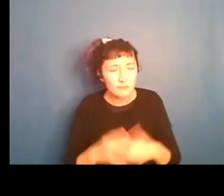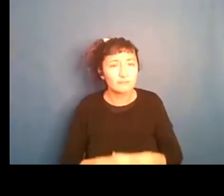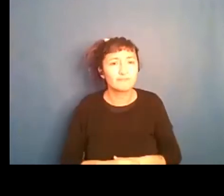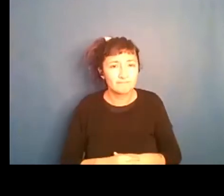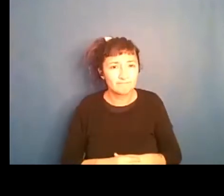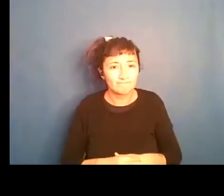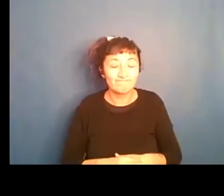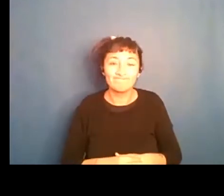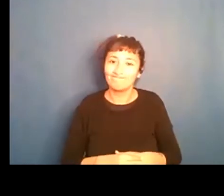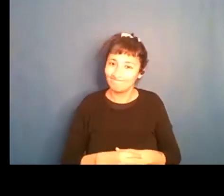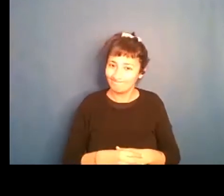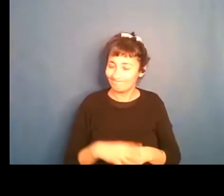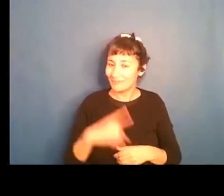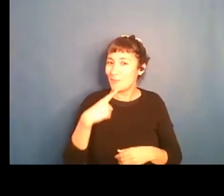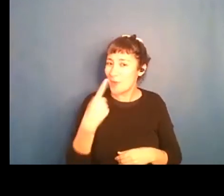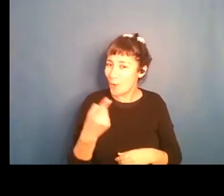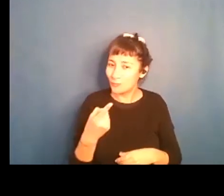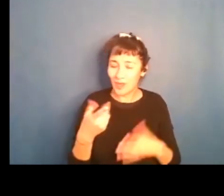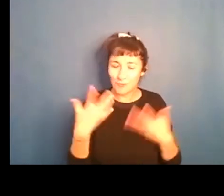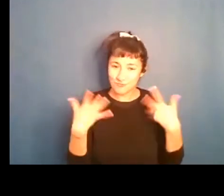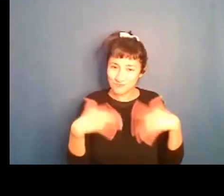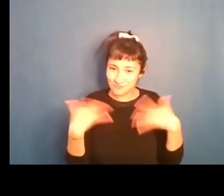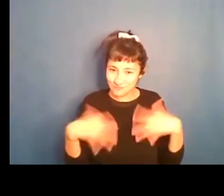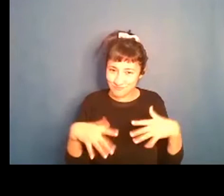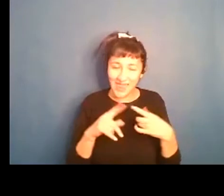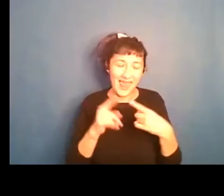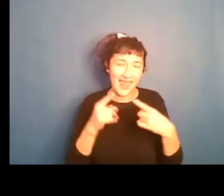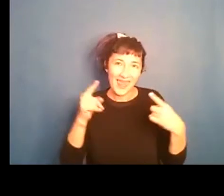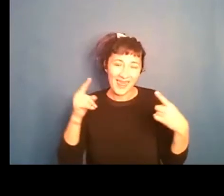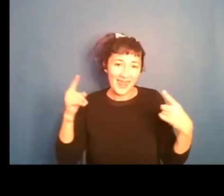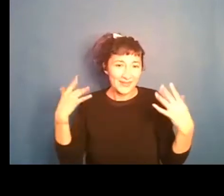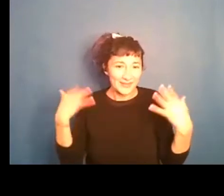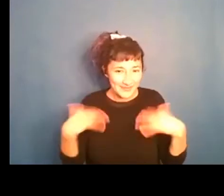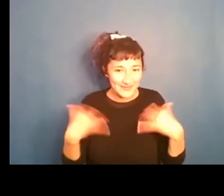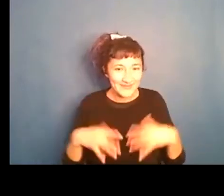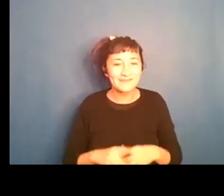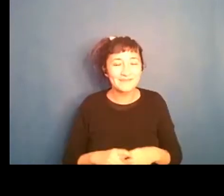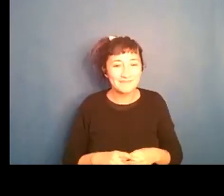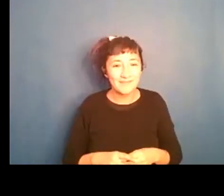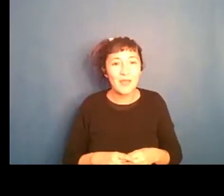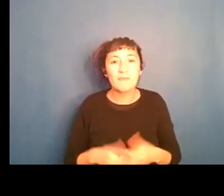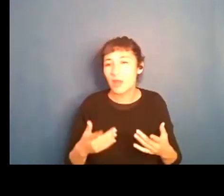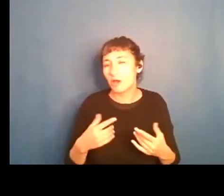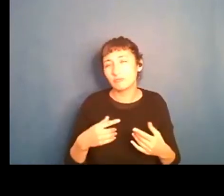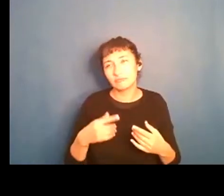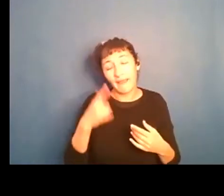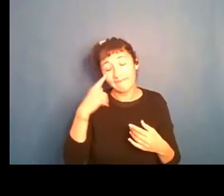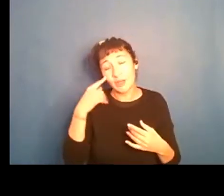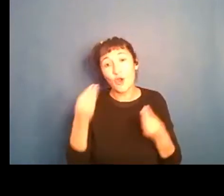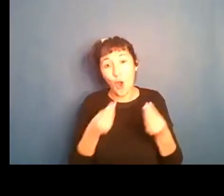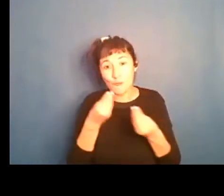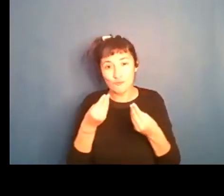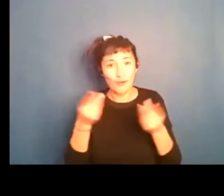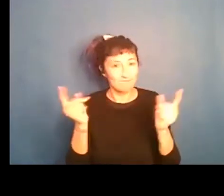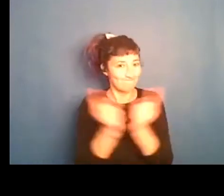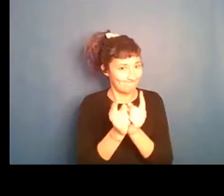Es una pregunta muy amplia y muy larga, de extensa de lista, pero voy a tratar de hacerlo más